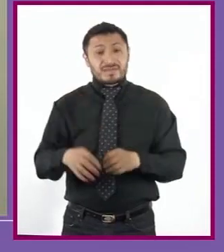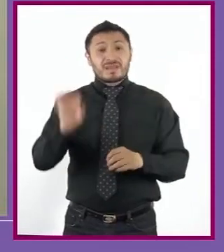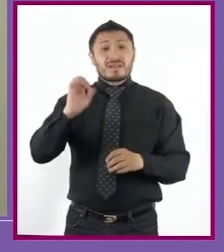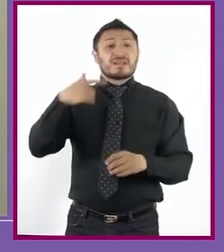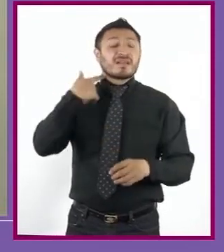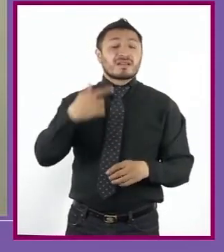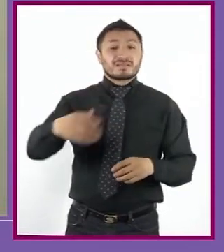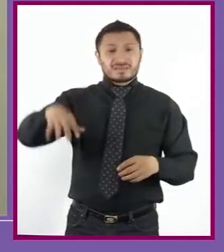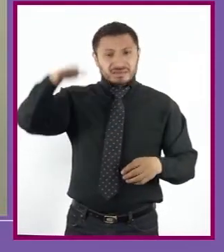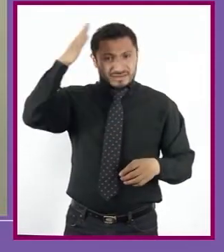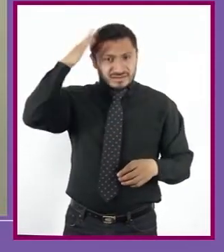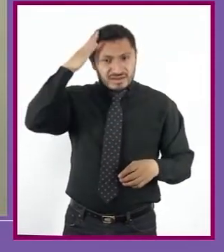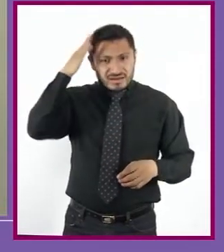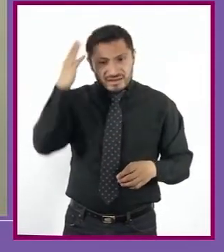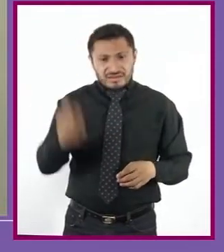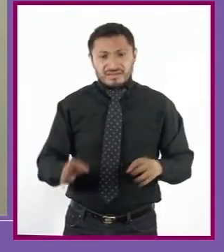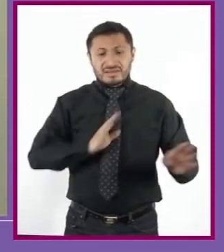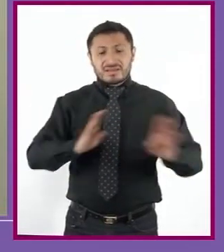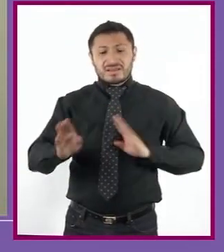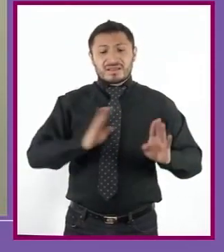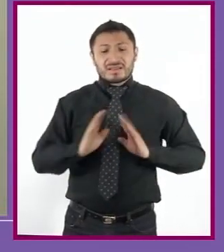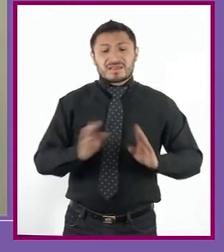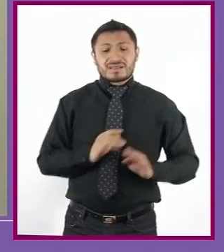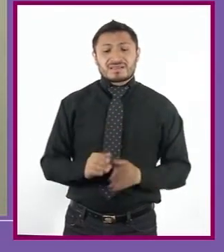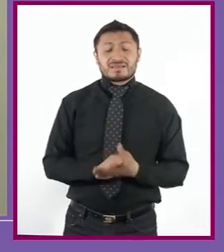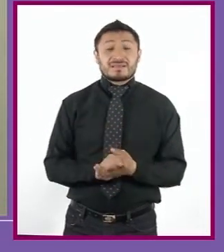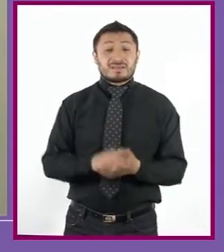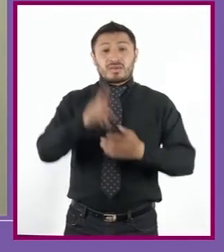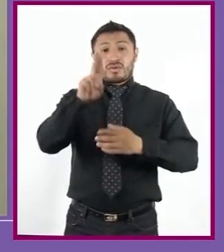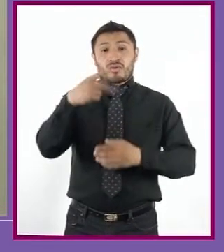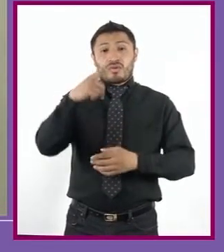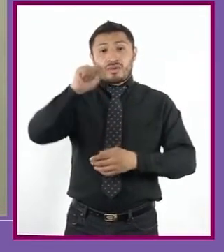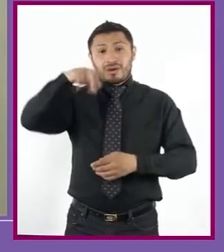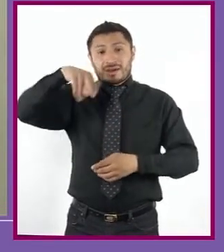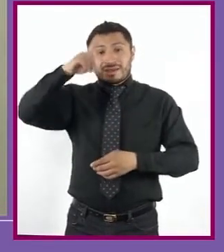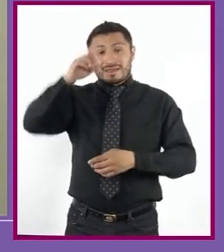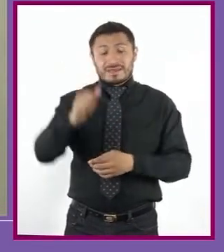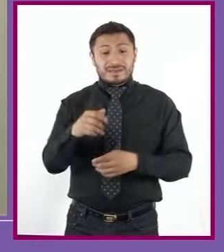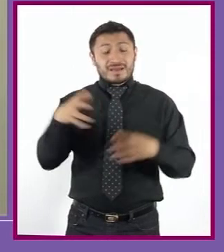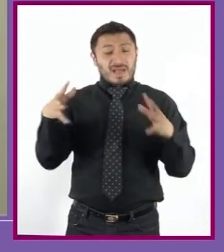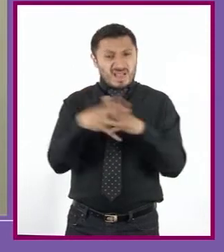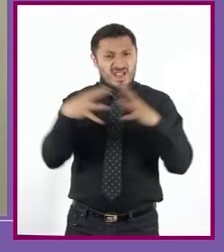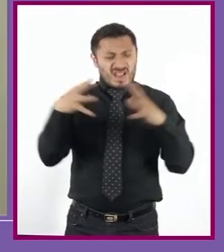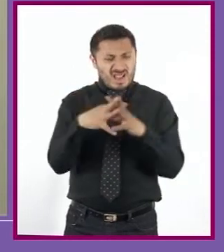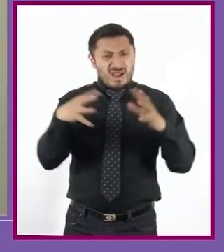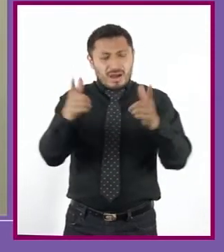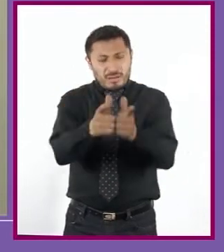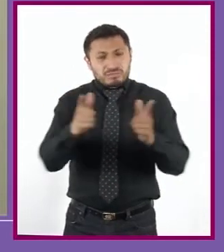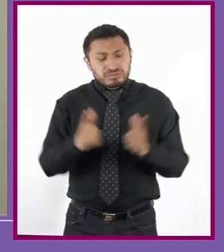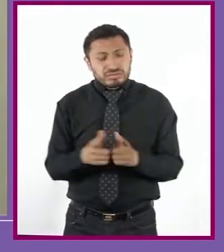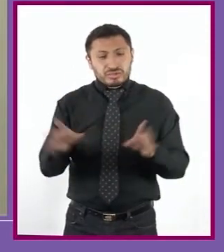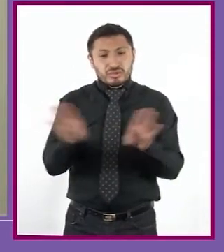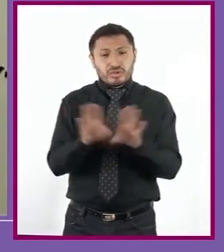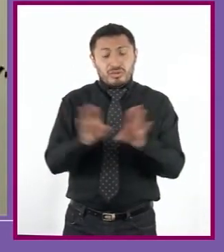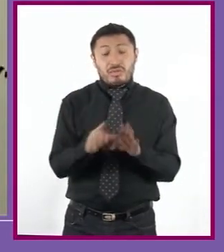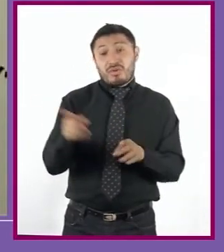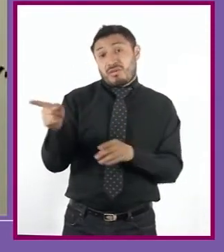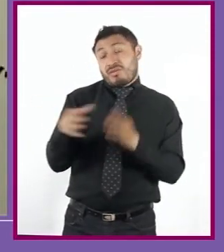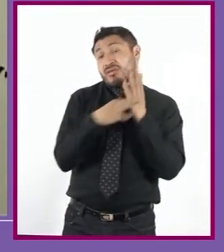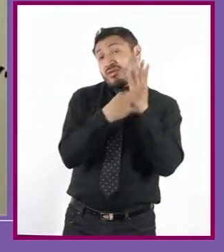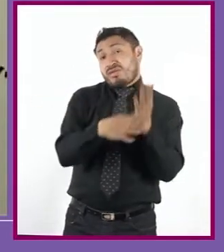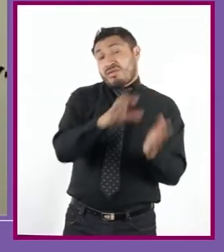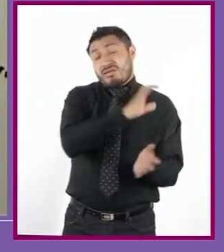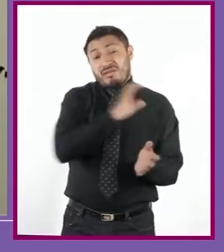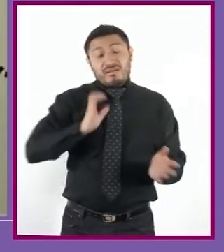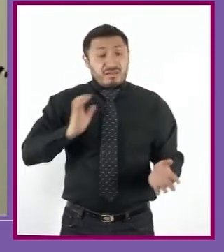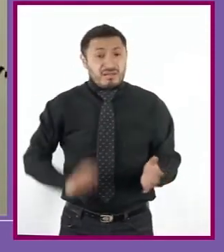del Ejército de Resistencia del Señor, en Uganda. Este grupo guerrillero, autodenominado cristiano, surge